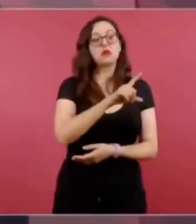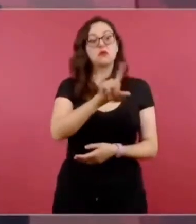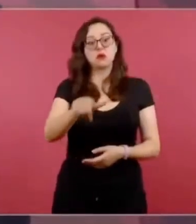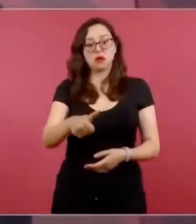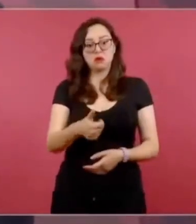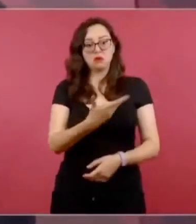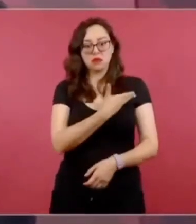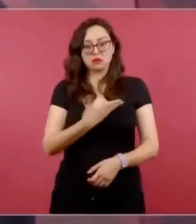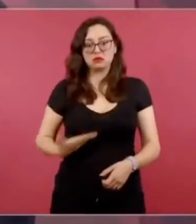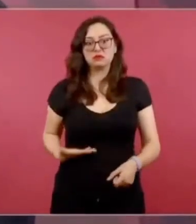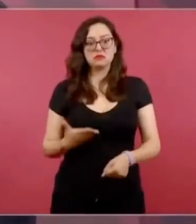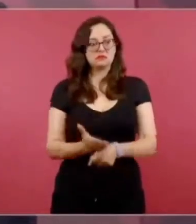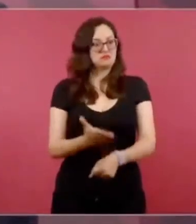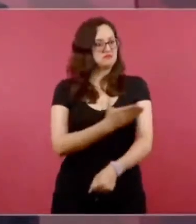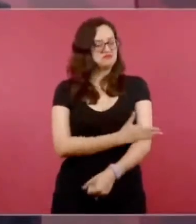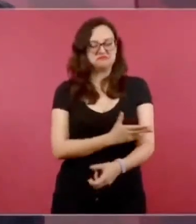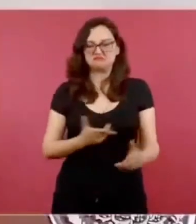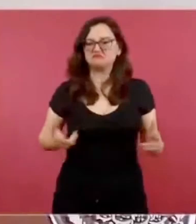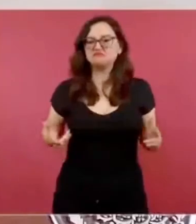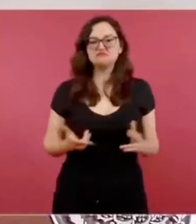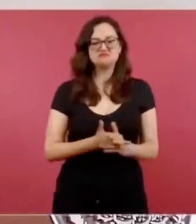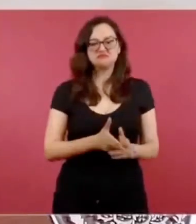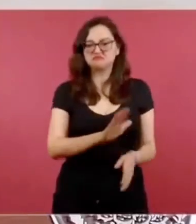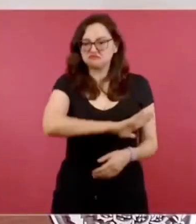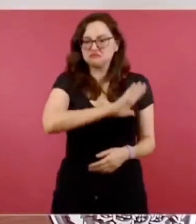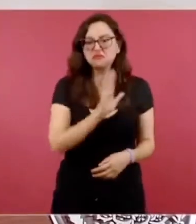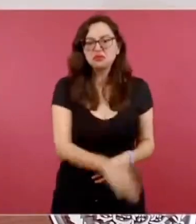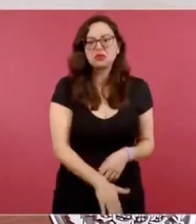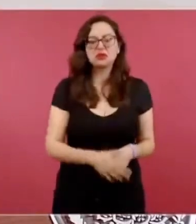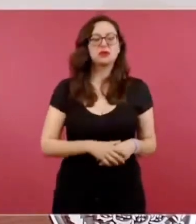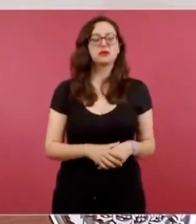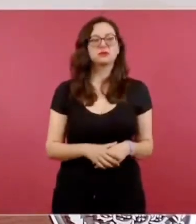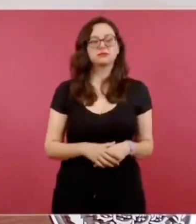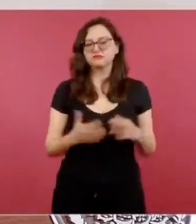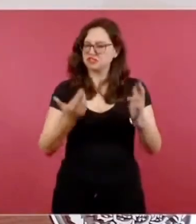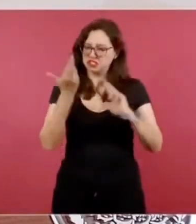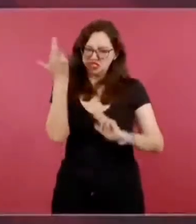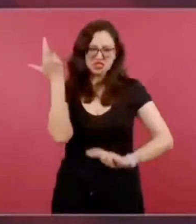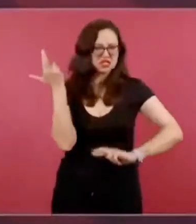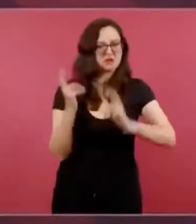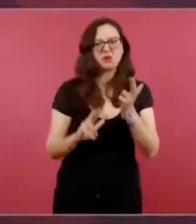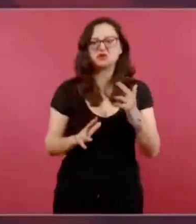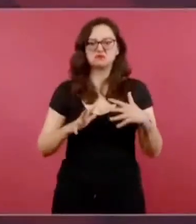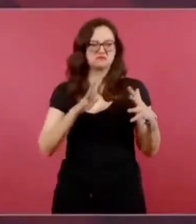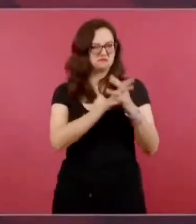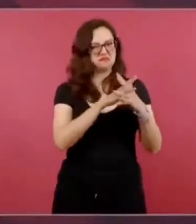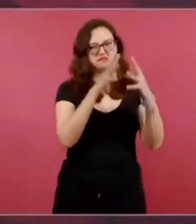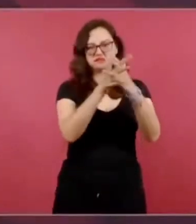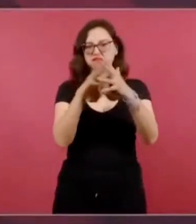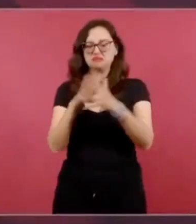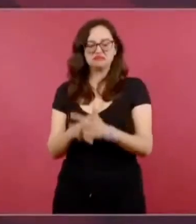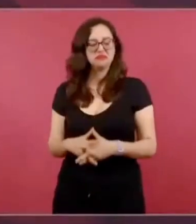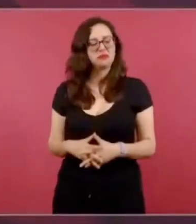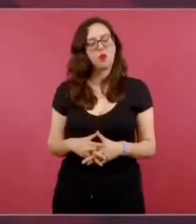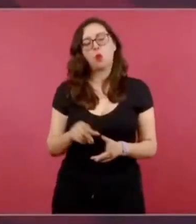Revolución Mexicana, 1 millón de vidas por violencia, por pandemia, por